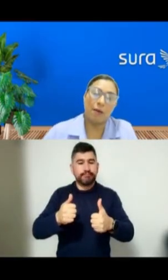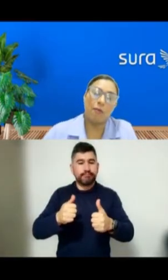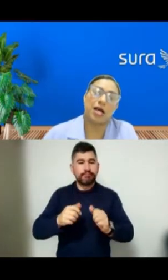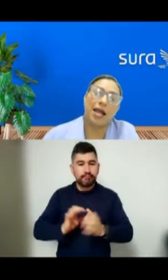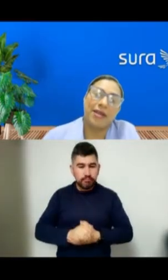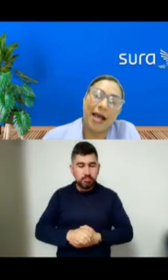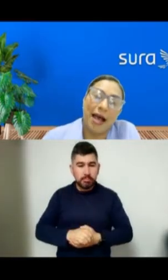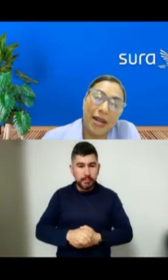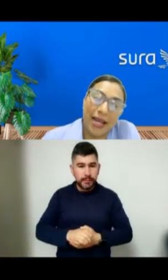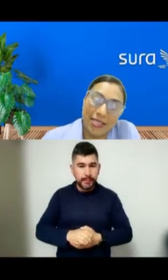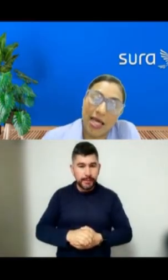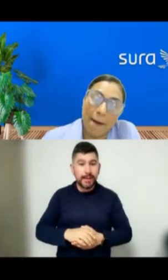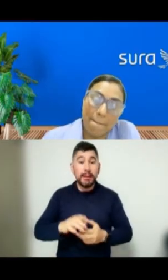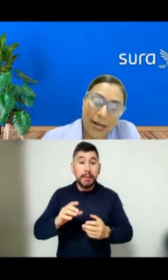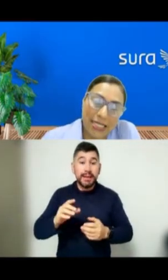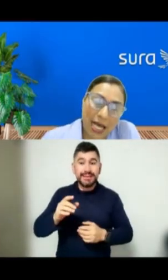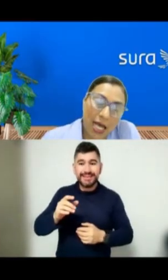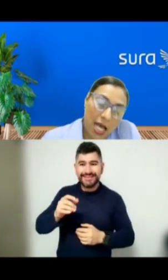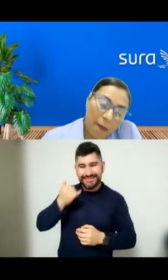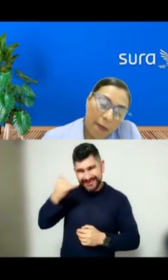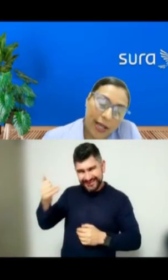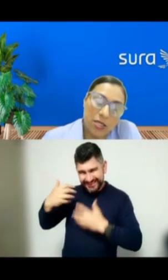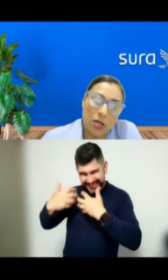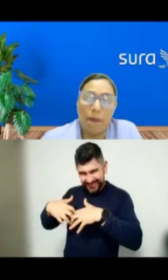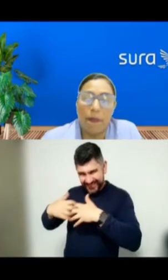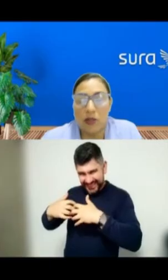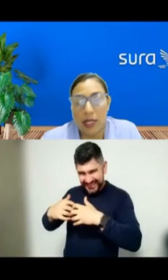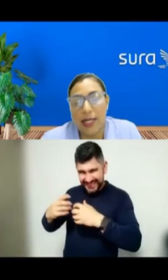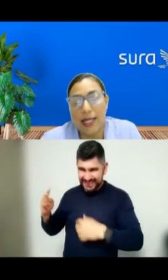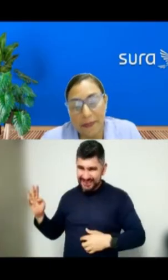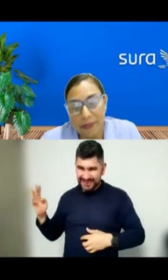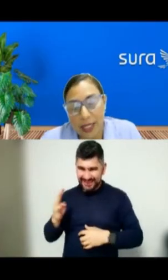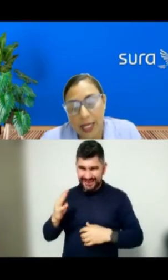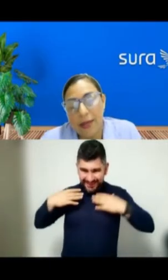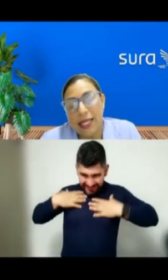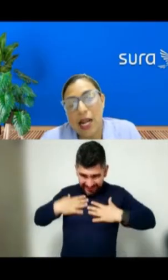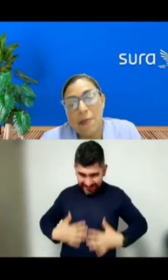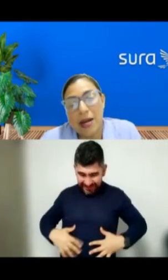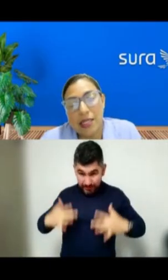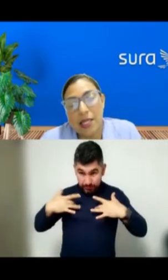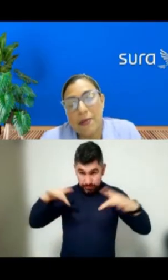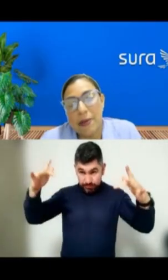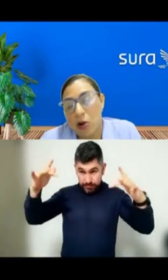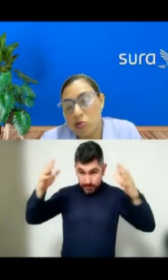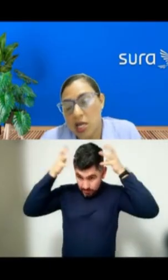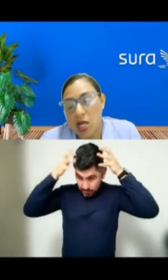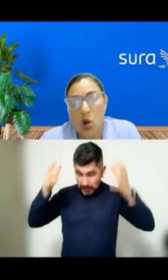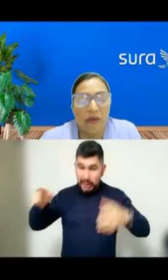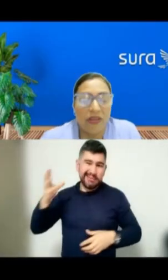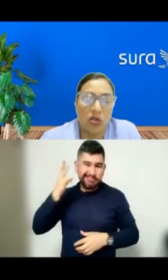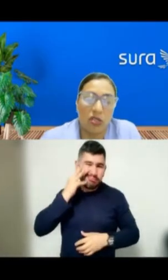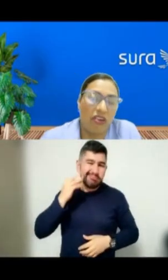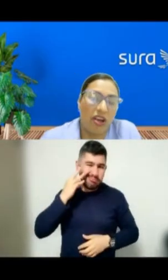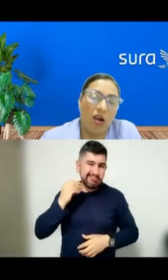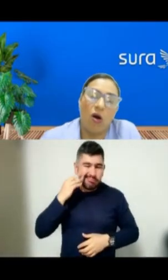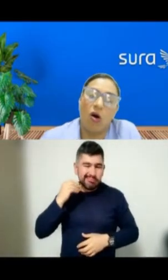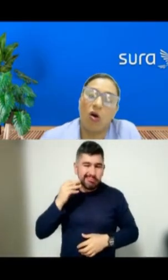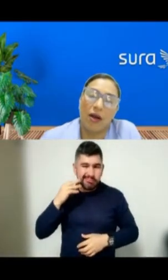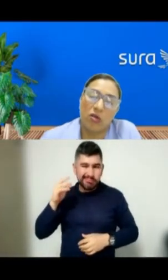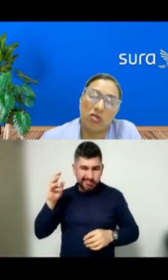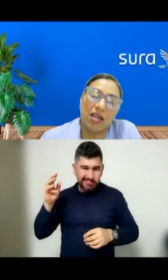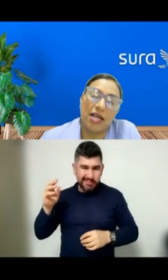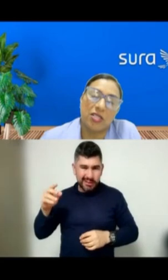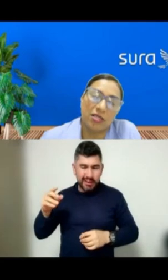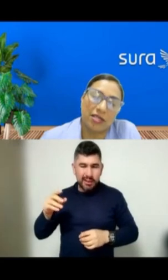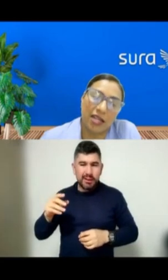indicada. Activamos a la brigada de emergencia de la empresa, pues que son las personas que manejan la parte de primeros auxilios, o prevención del